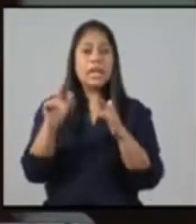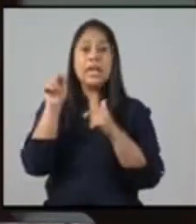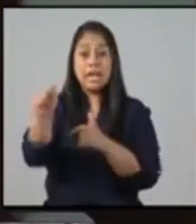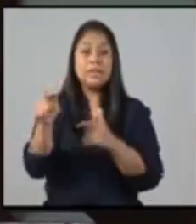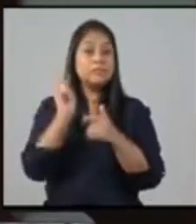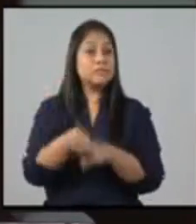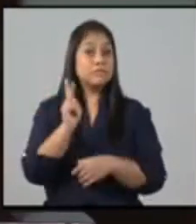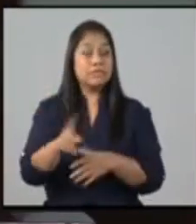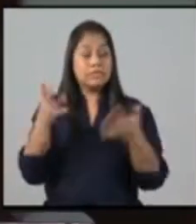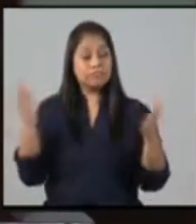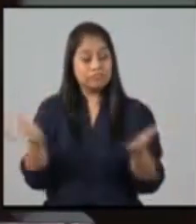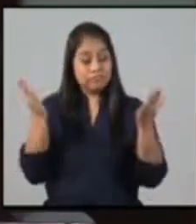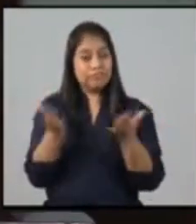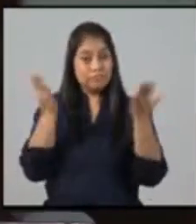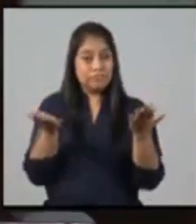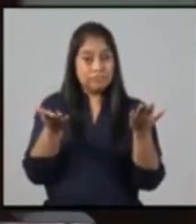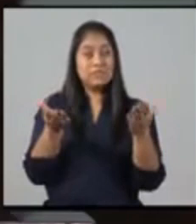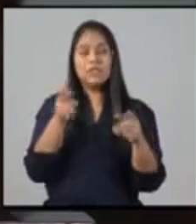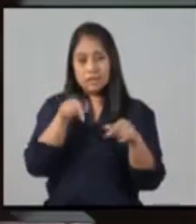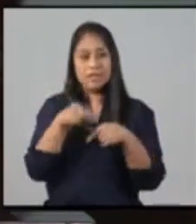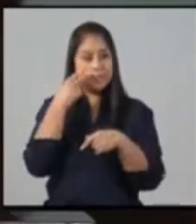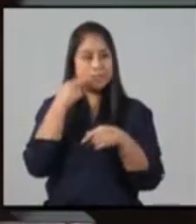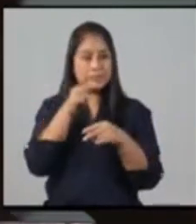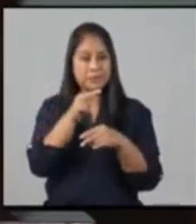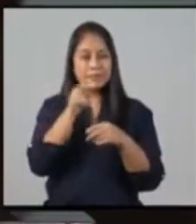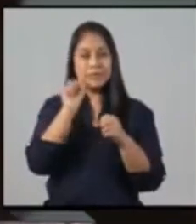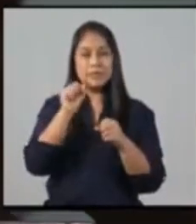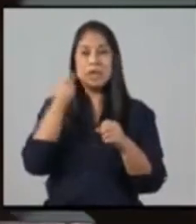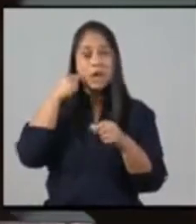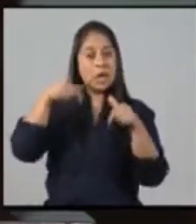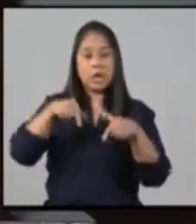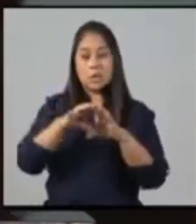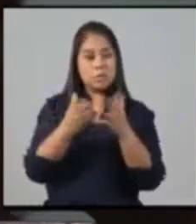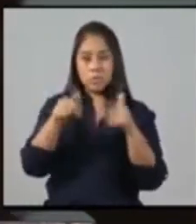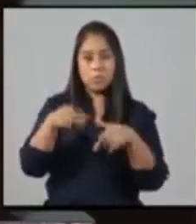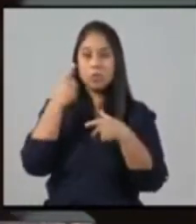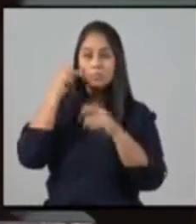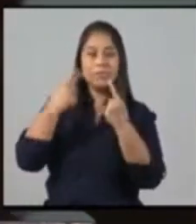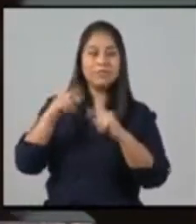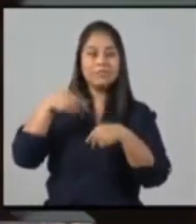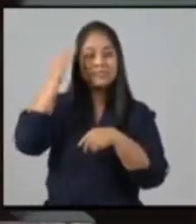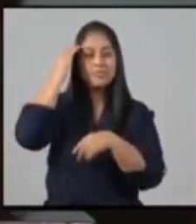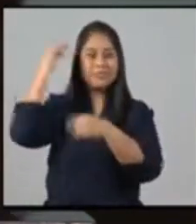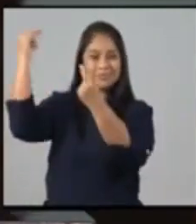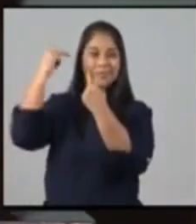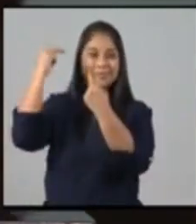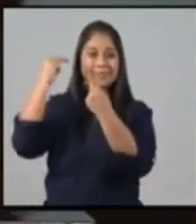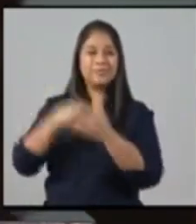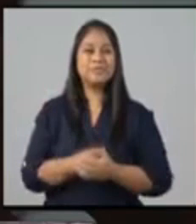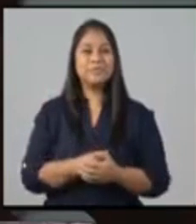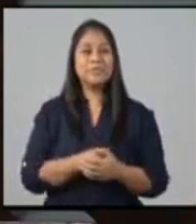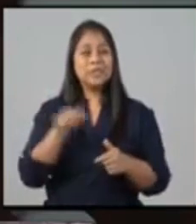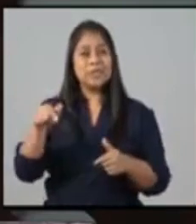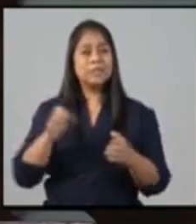siempre y seguramente que estarán pendientes, aunque no están en este mundo, la verdad. Es una